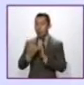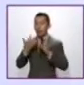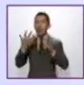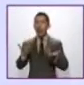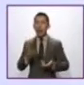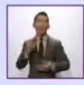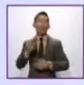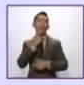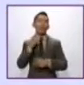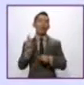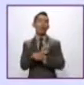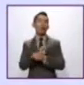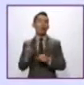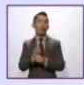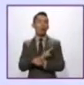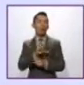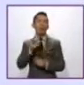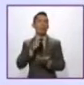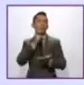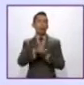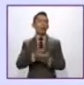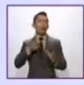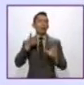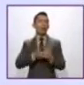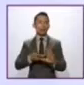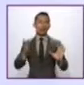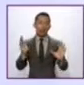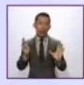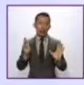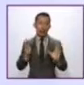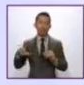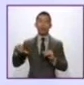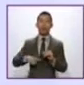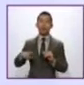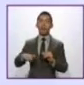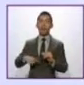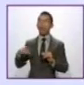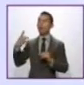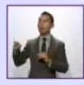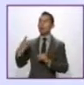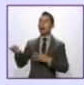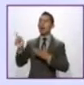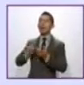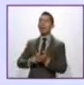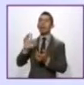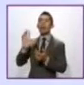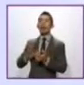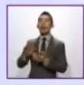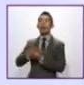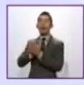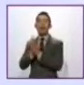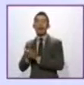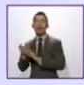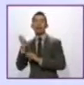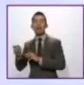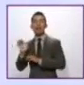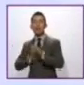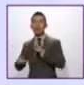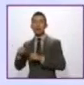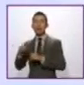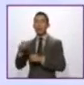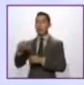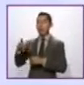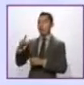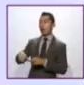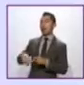Uber, no pagas gasolina. El gobierno se ha manejado como una empresa cuyos únicos beneficiarios